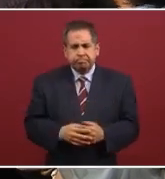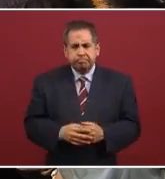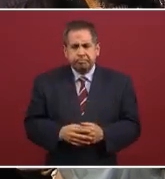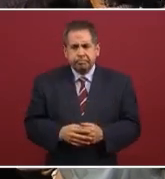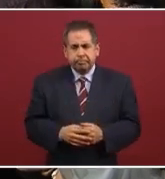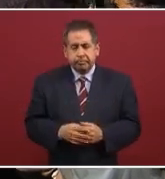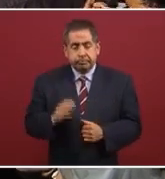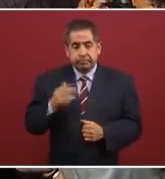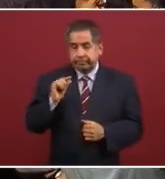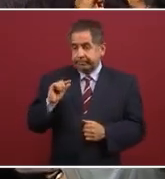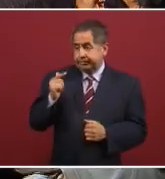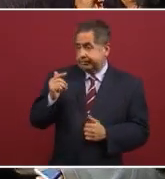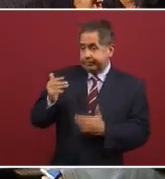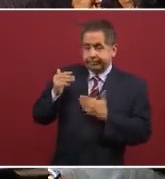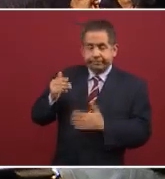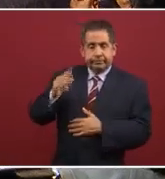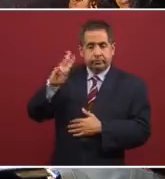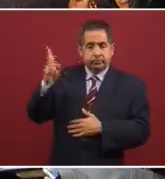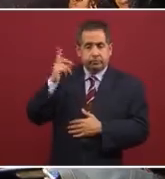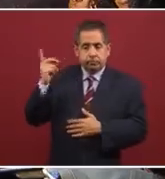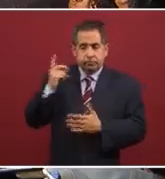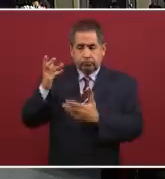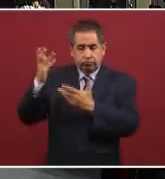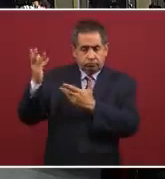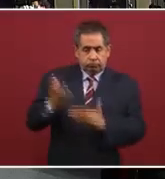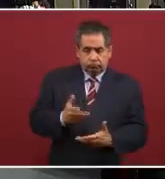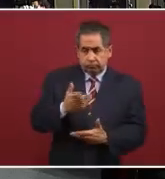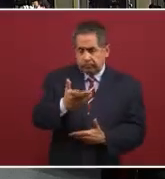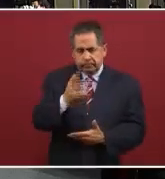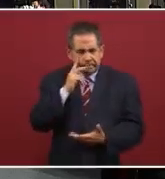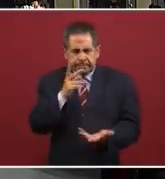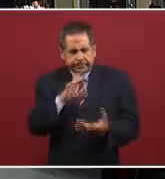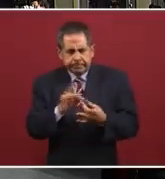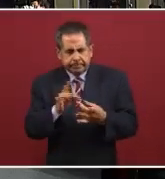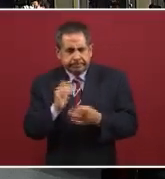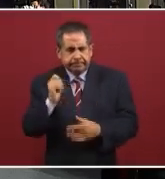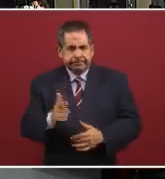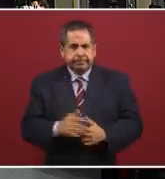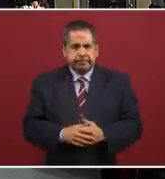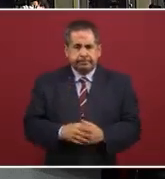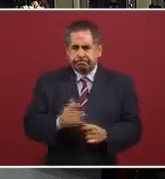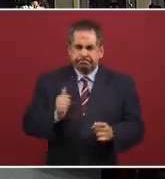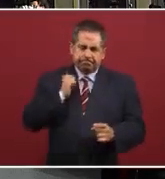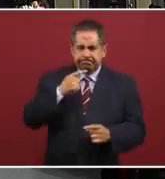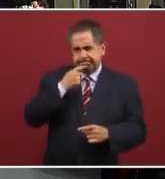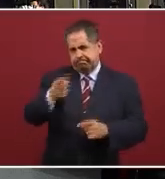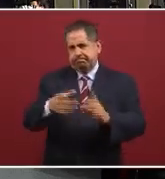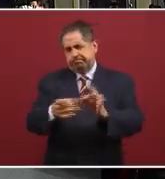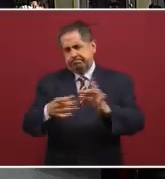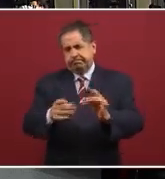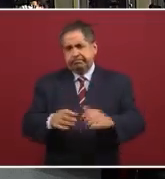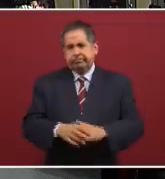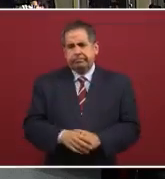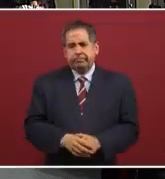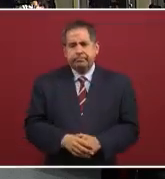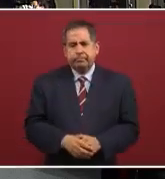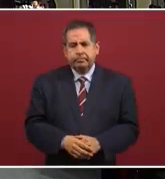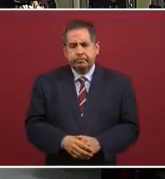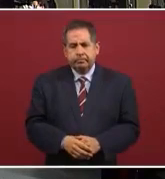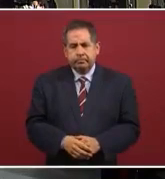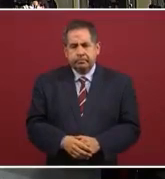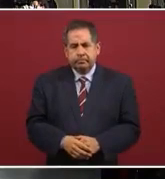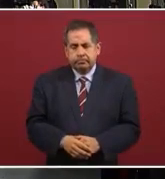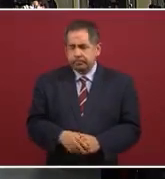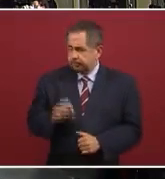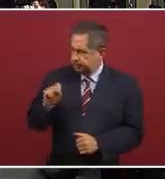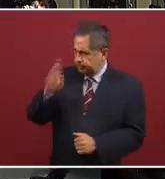porque acabas de regresar de Estados Unidos y aprovecha para informarlo de… Sí,